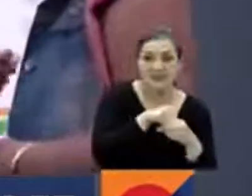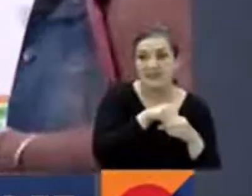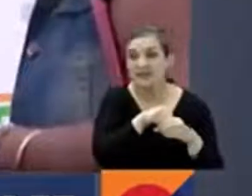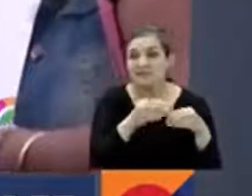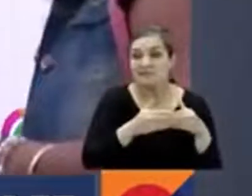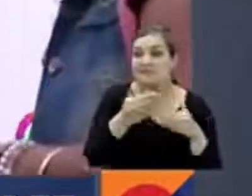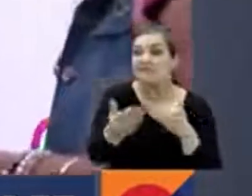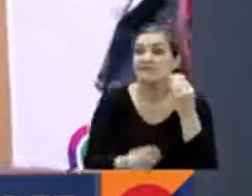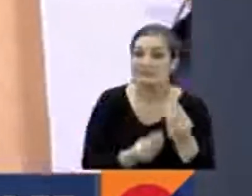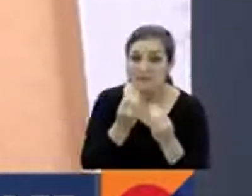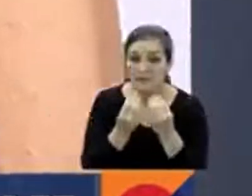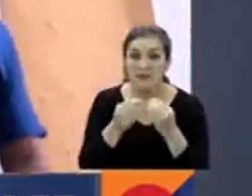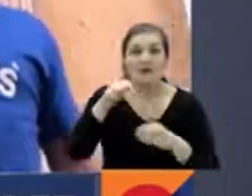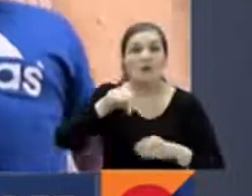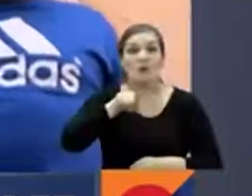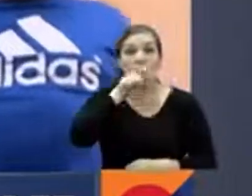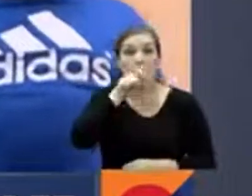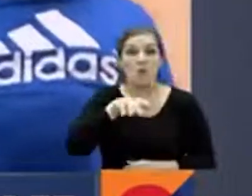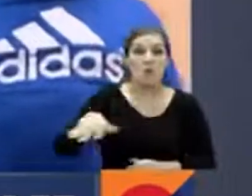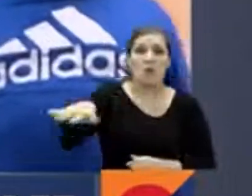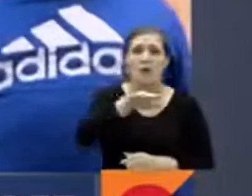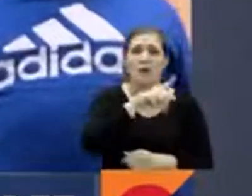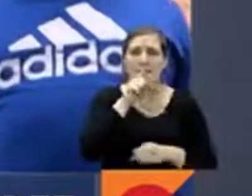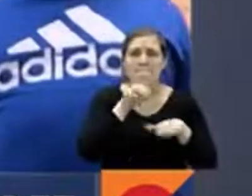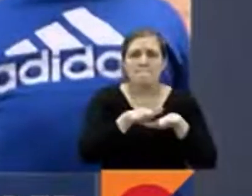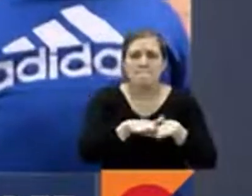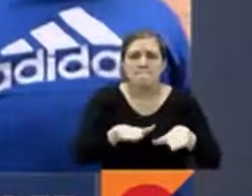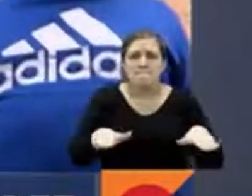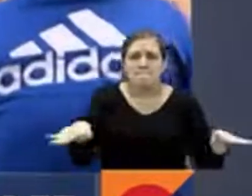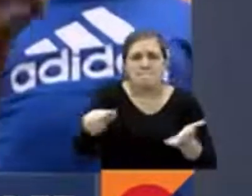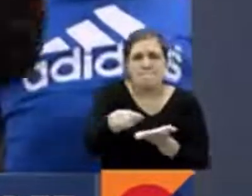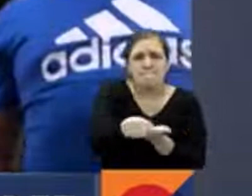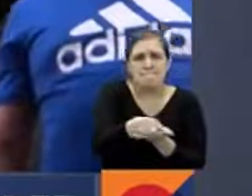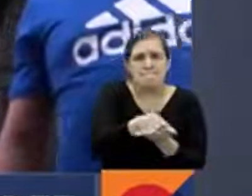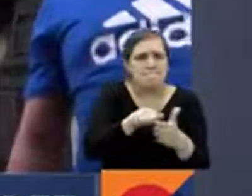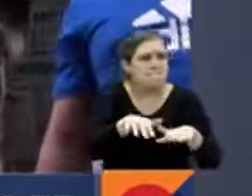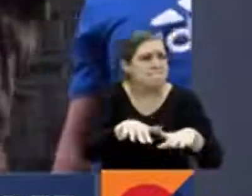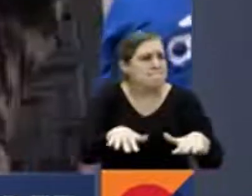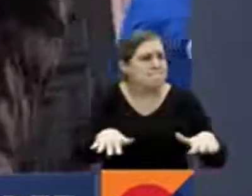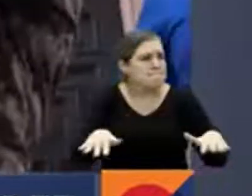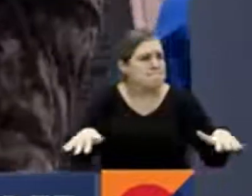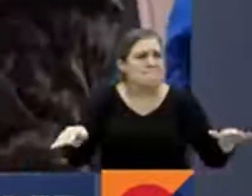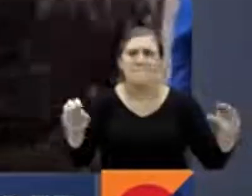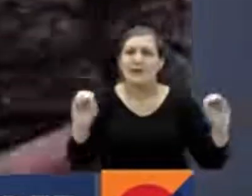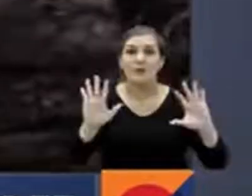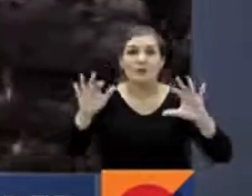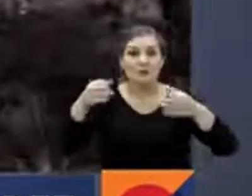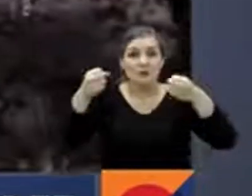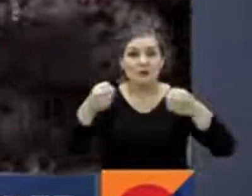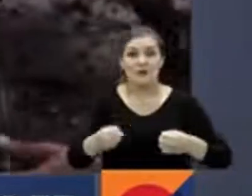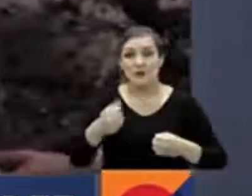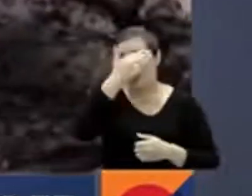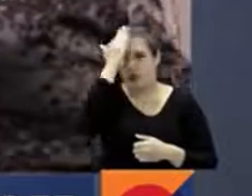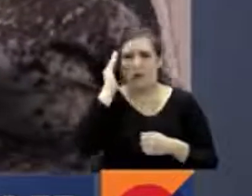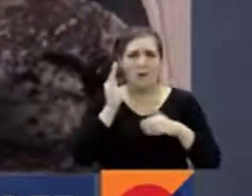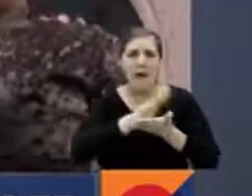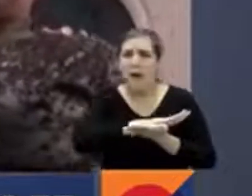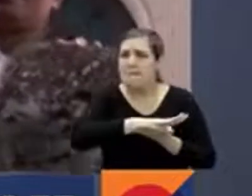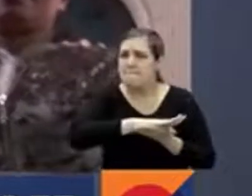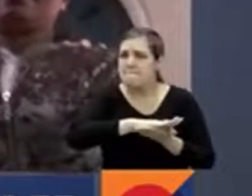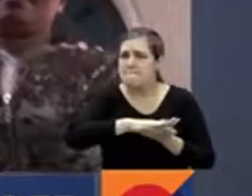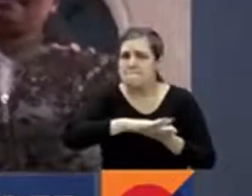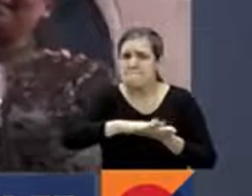pronto, aquí en las calles de Bucaramanga hay silencio, no hay movimiento de ningún tipo aquí en la sede de campaña de Rodolfo Hernández, pero